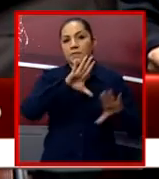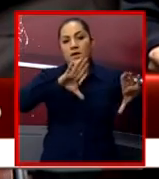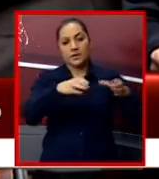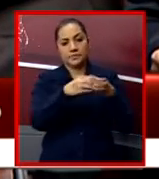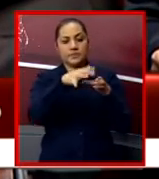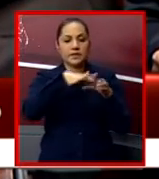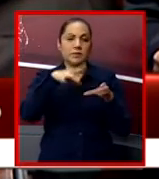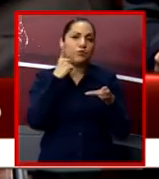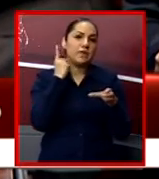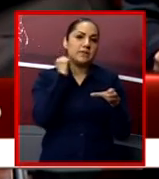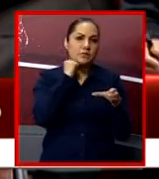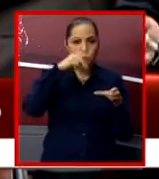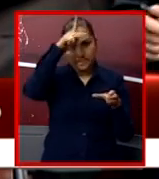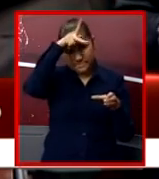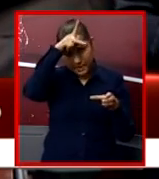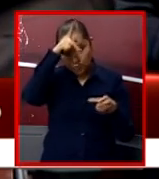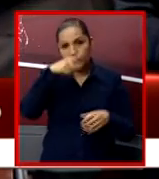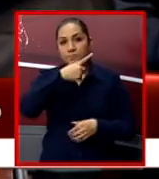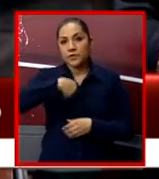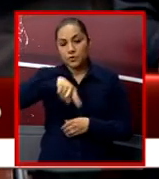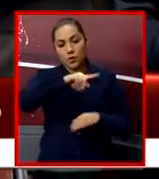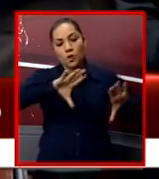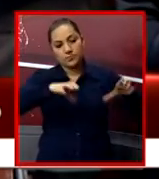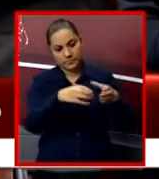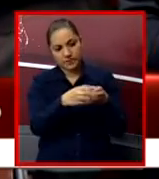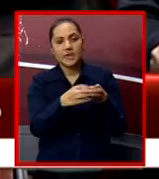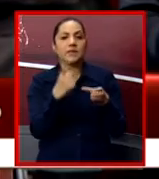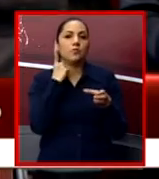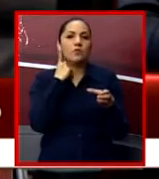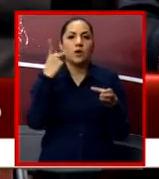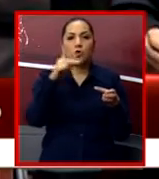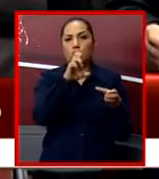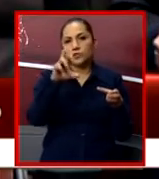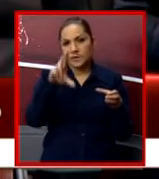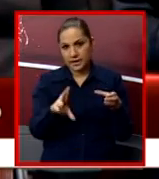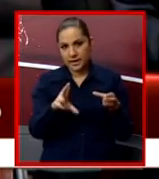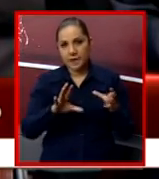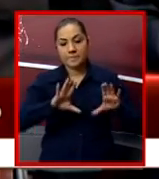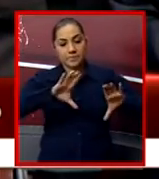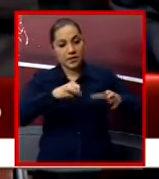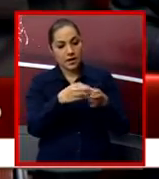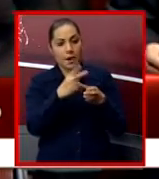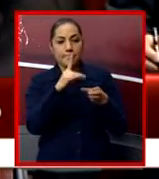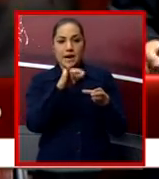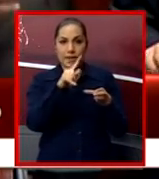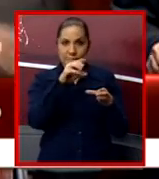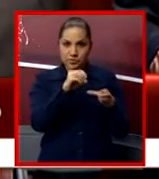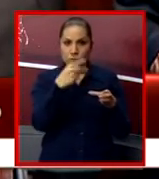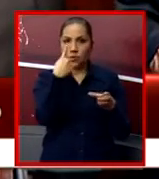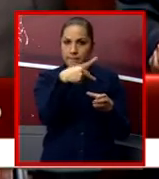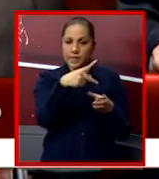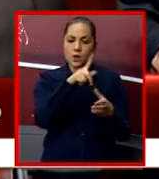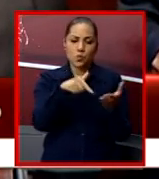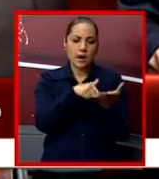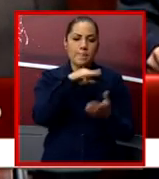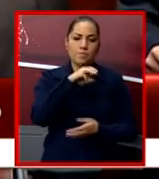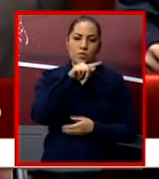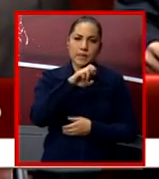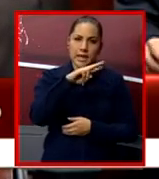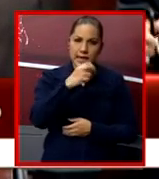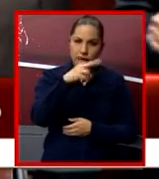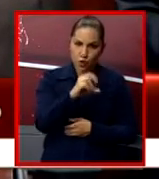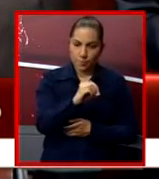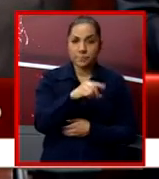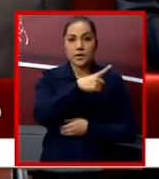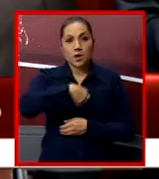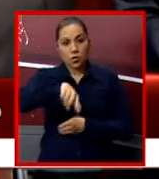de la República del Perú, la Asamblea Legislativa de la República de Costa Rica, el Parlamento de la República de Montevideo, el